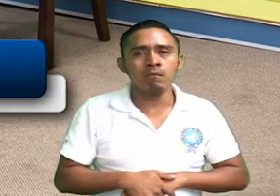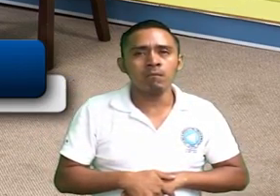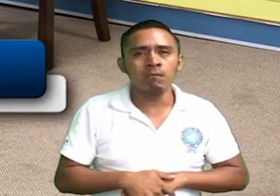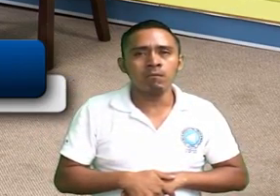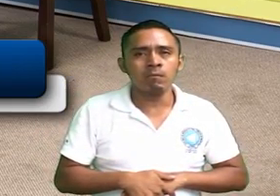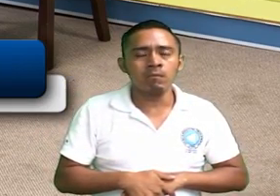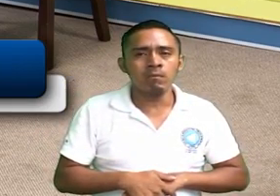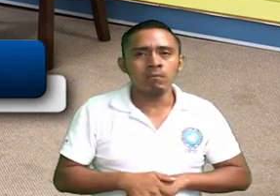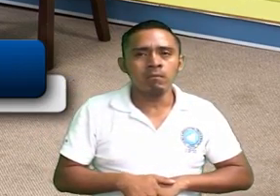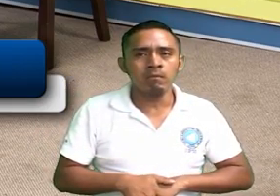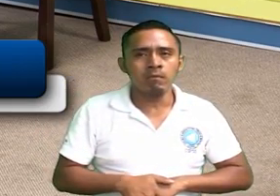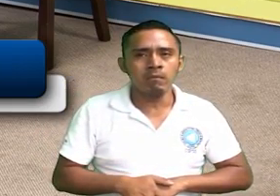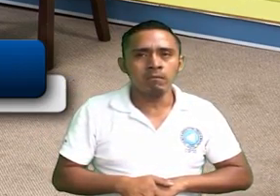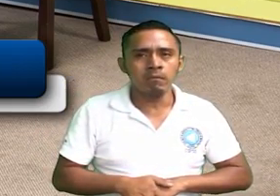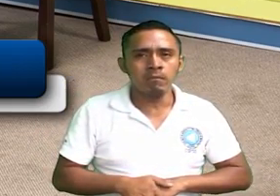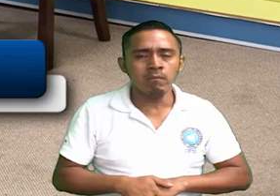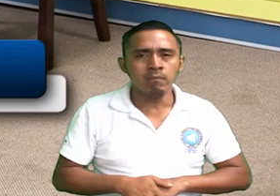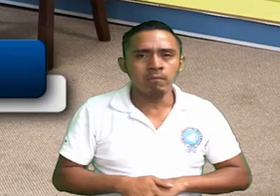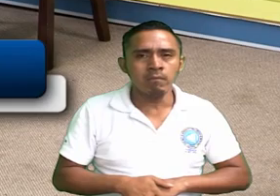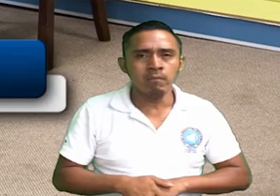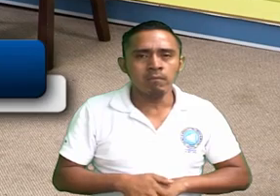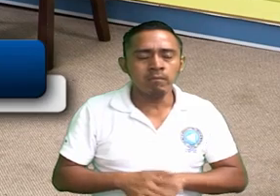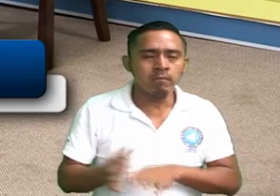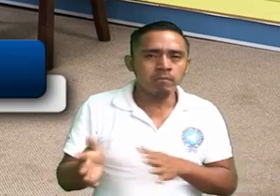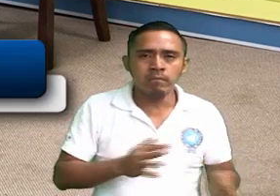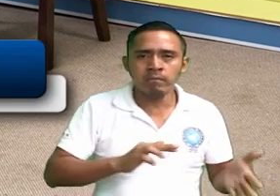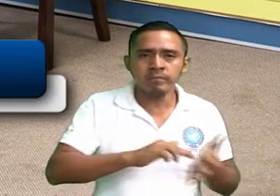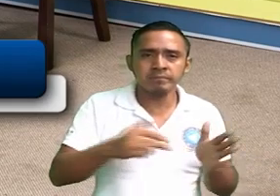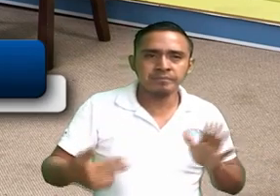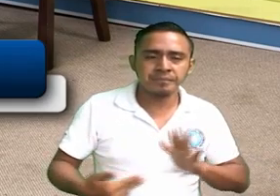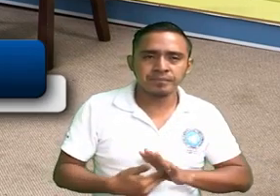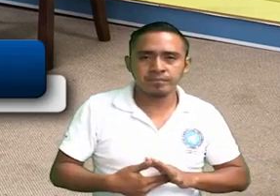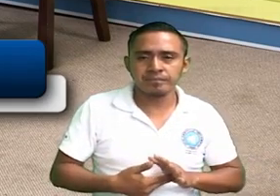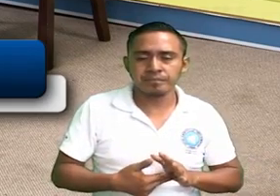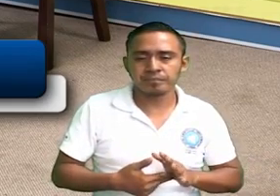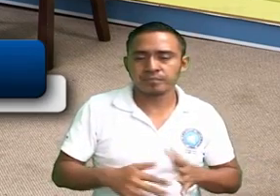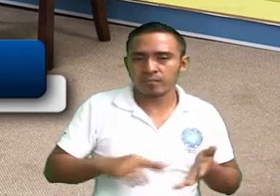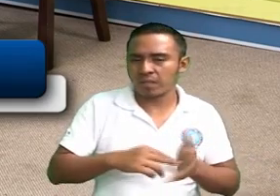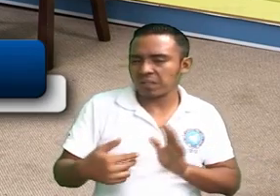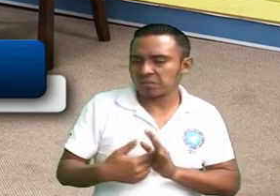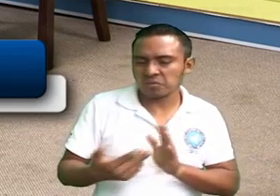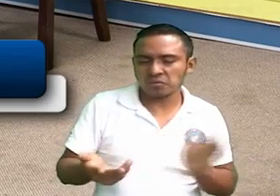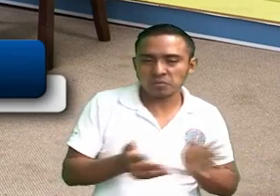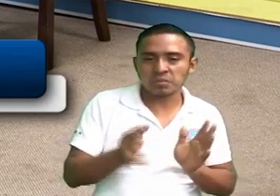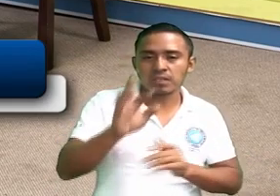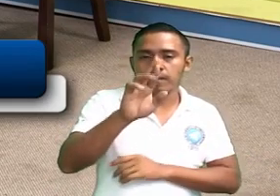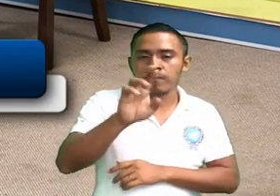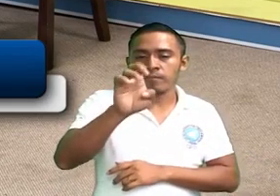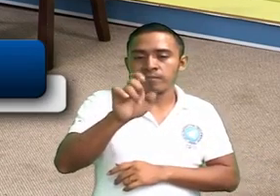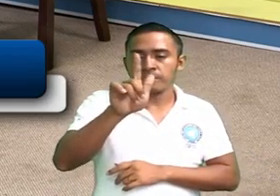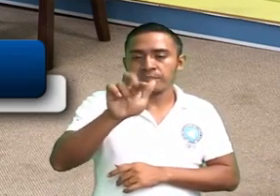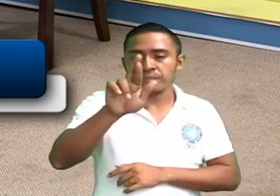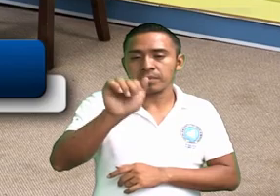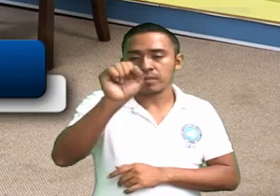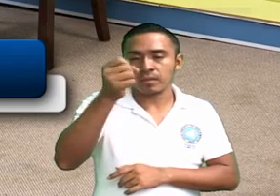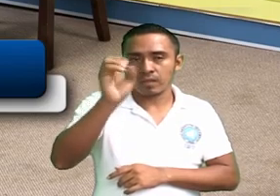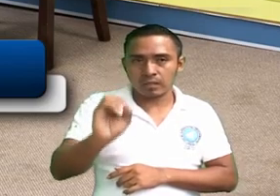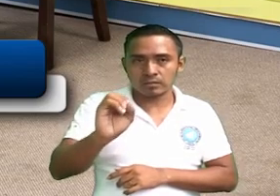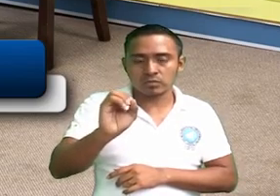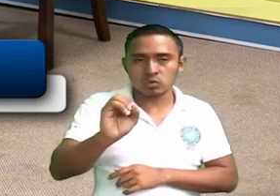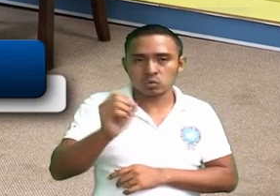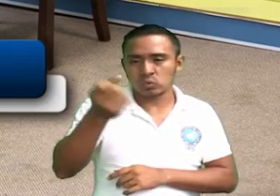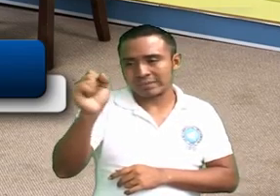no pueden pronunciar, no pueden hablar ellos por el problema que tienen de retraso mental, que es como le